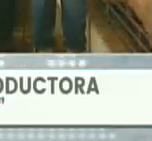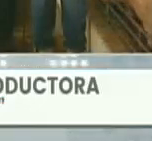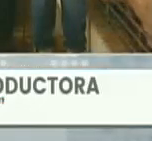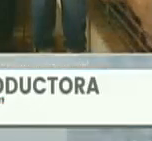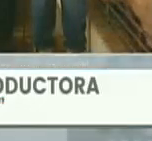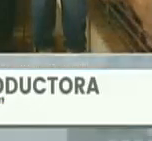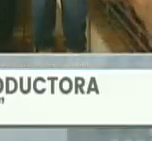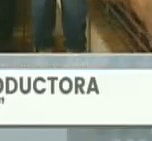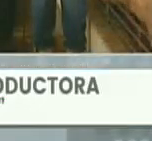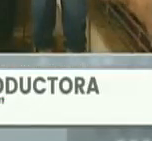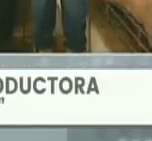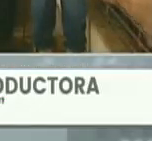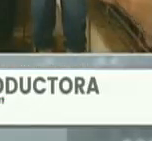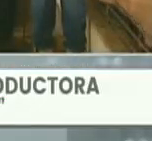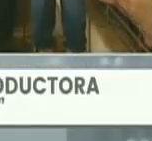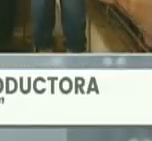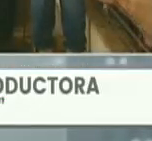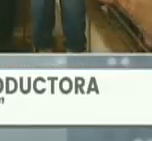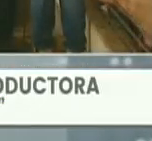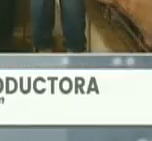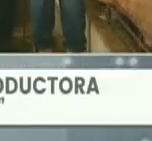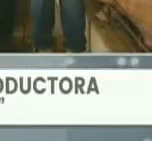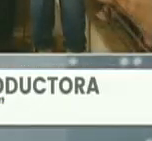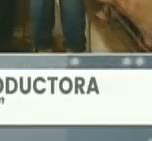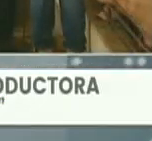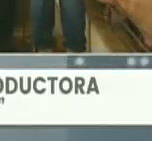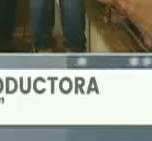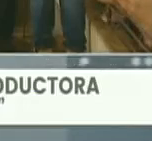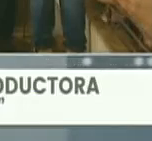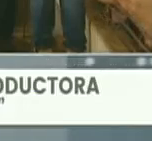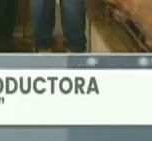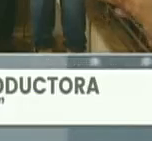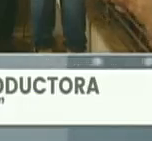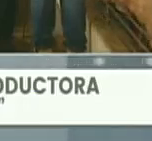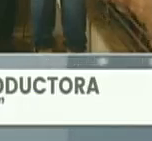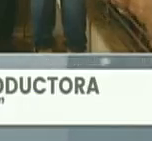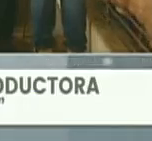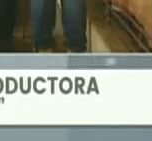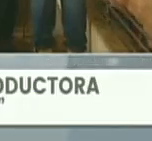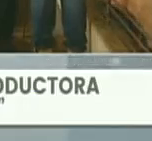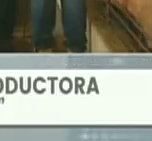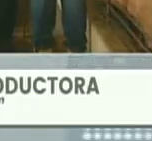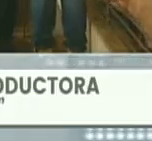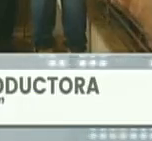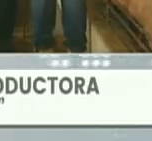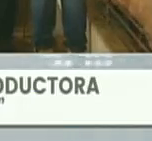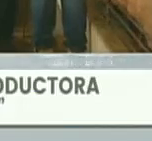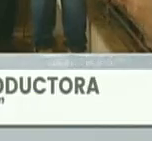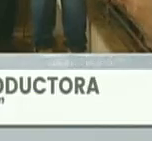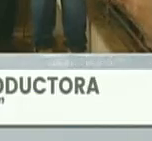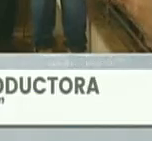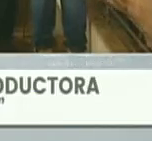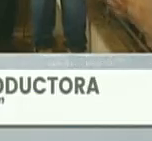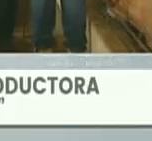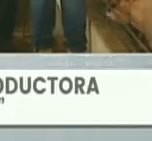un estricto control de calidad. Esto va verificado desde el inicio hasta el